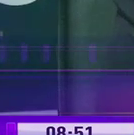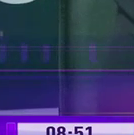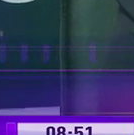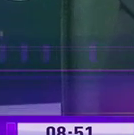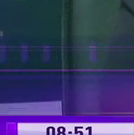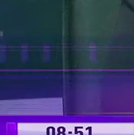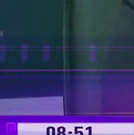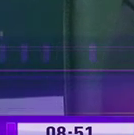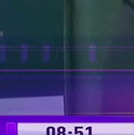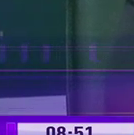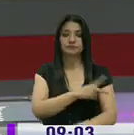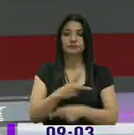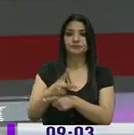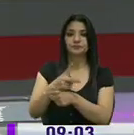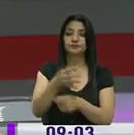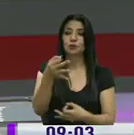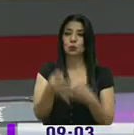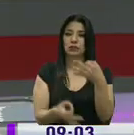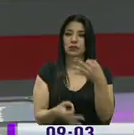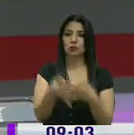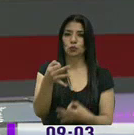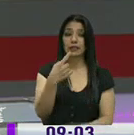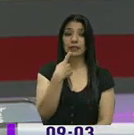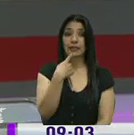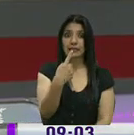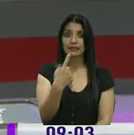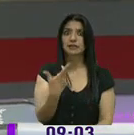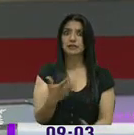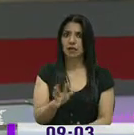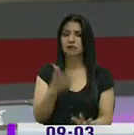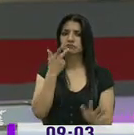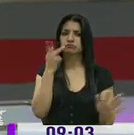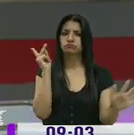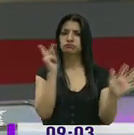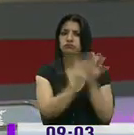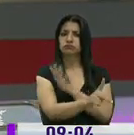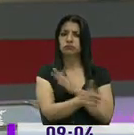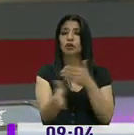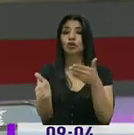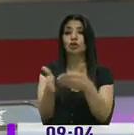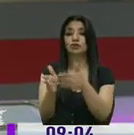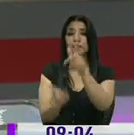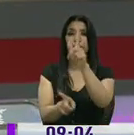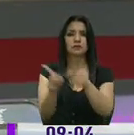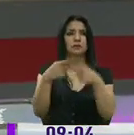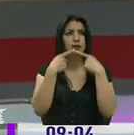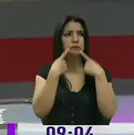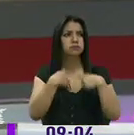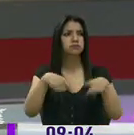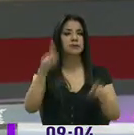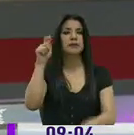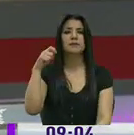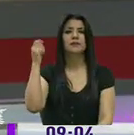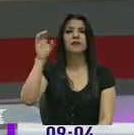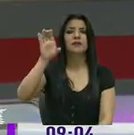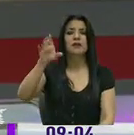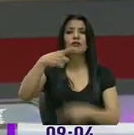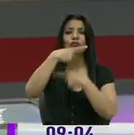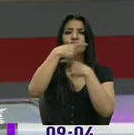mañana ya mejoró el clima en que van a emprender acciones judiciales en contra de quienes difundieron un vídeo falso